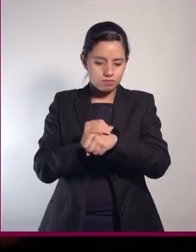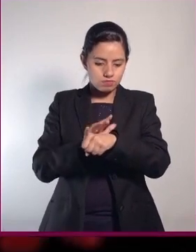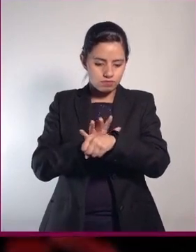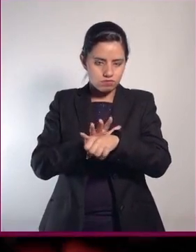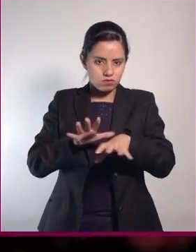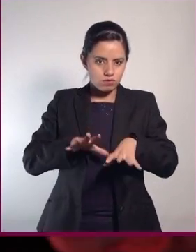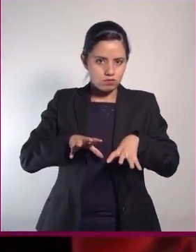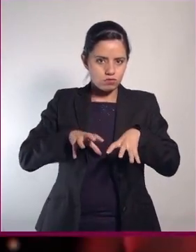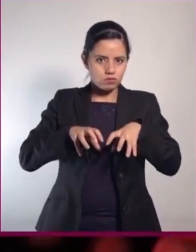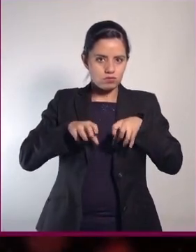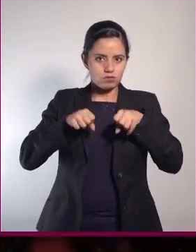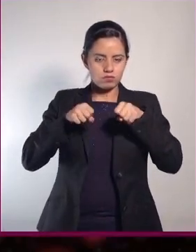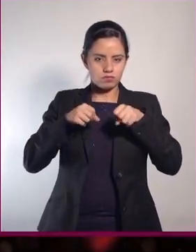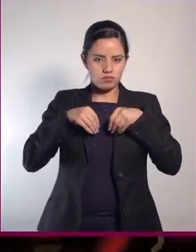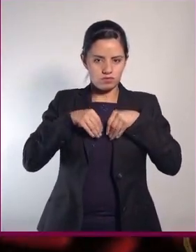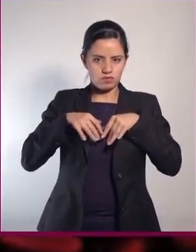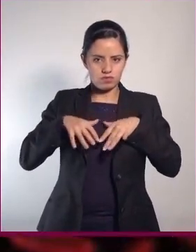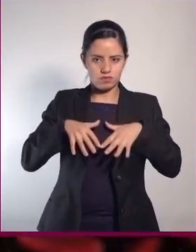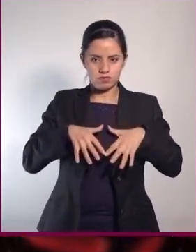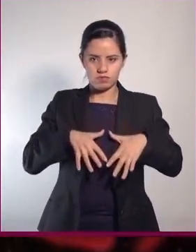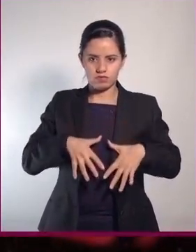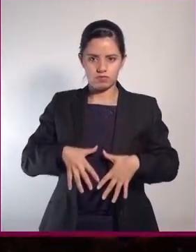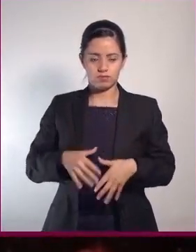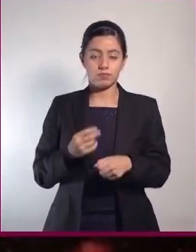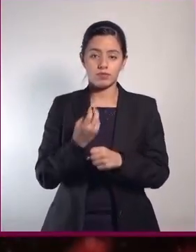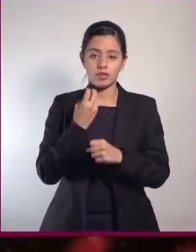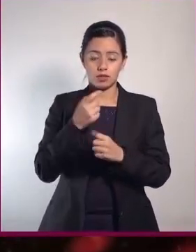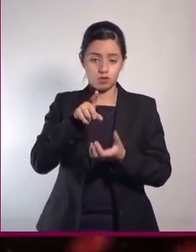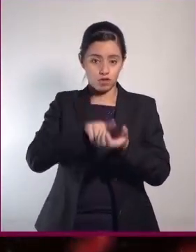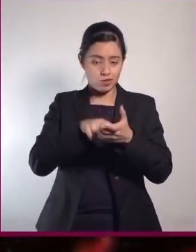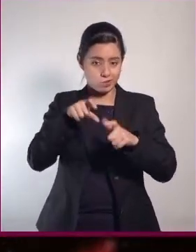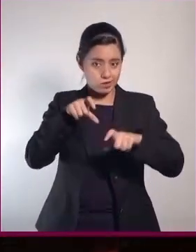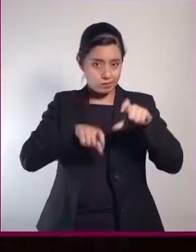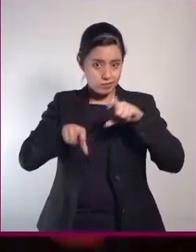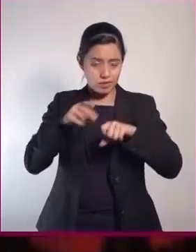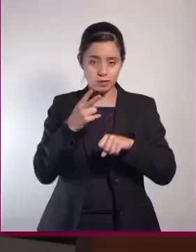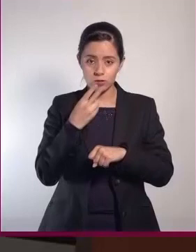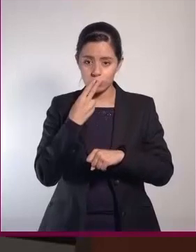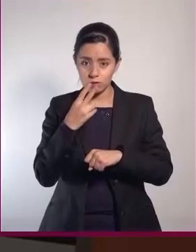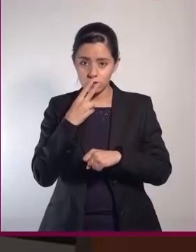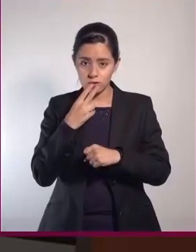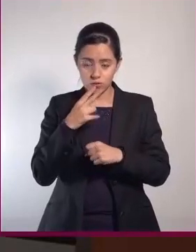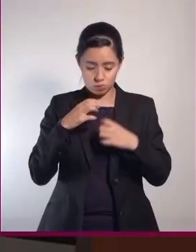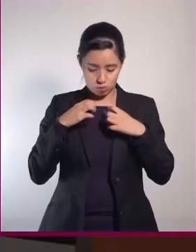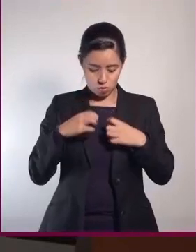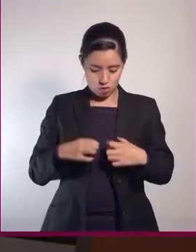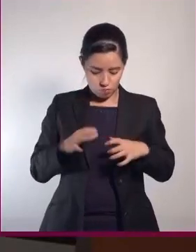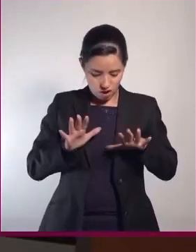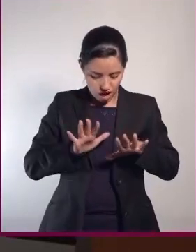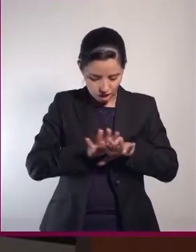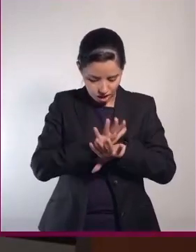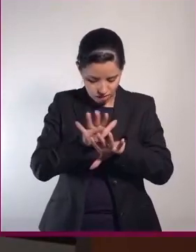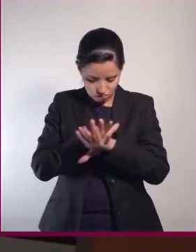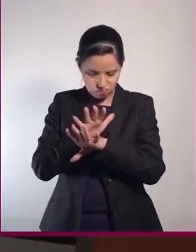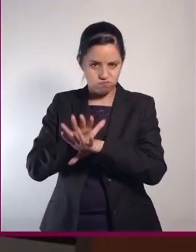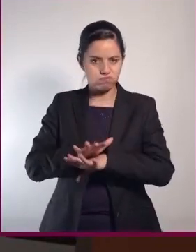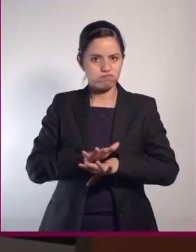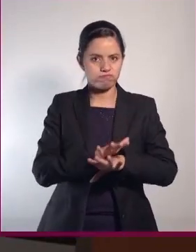esas sustancias químicas del cigarro van a provocar mutaciones en mis genes, haciendo que las células